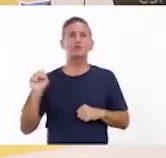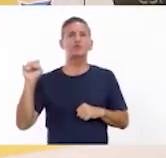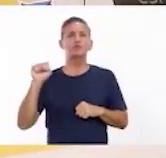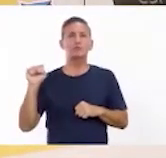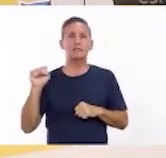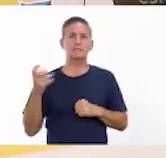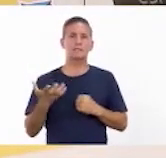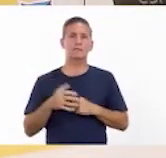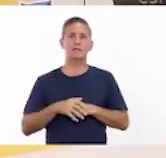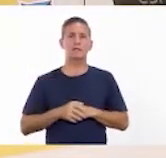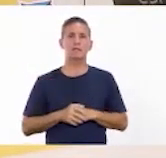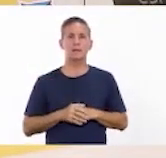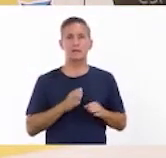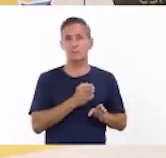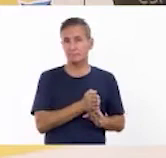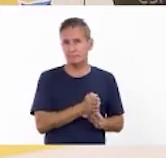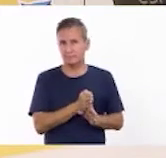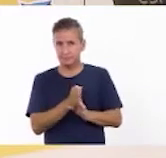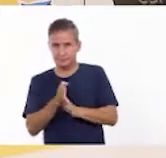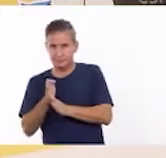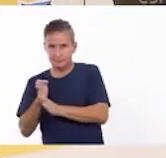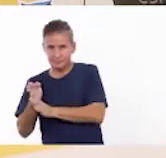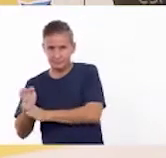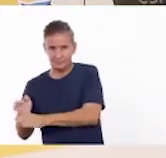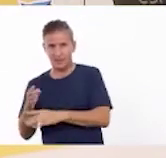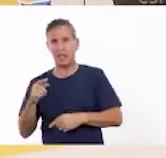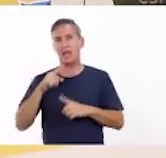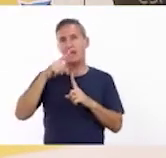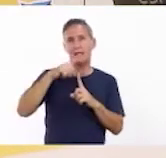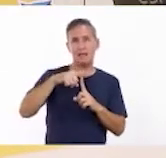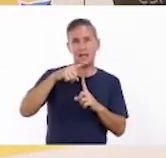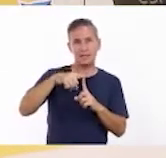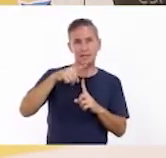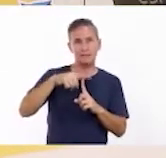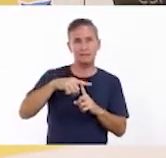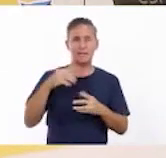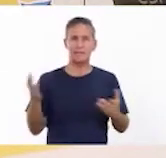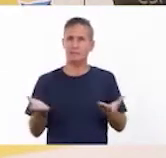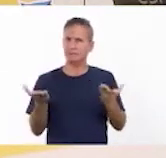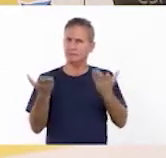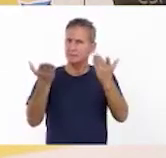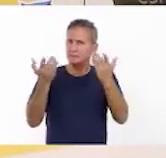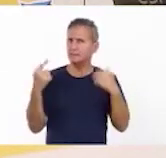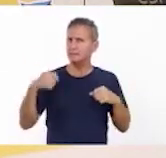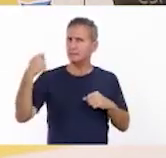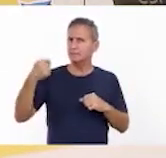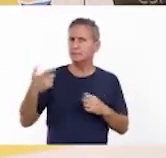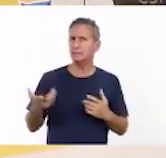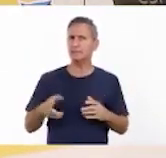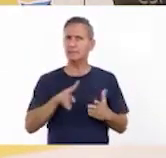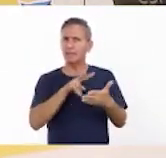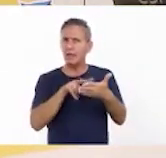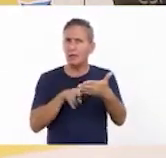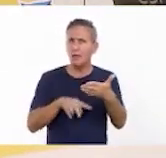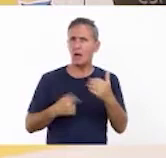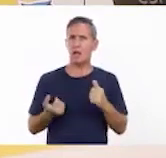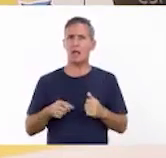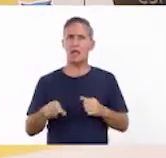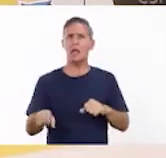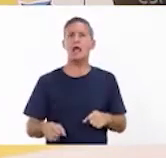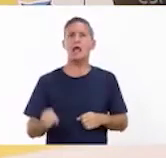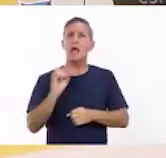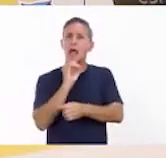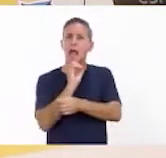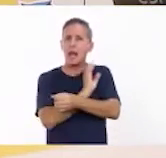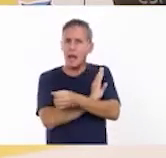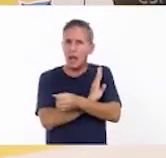Pasemos entonces a las actividades que se van a desarrollar. Deben leer la obra. Yo